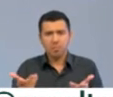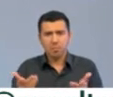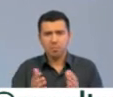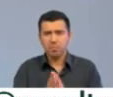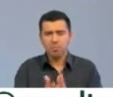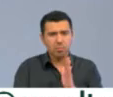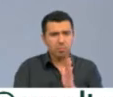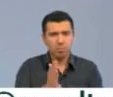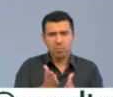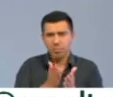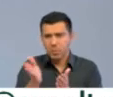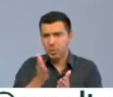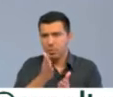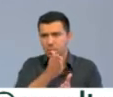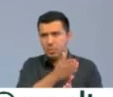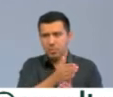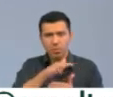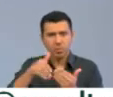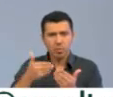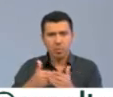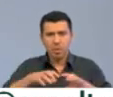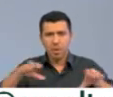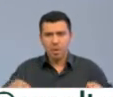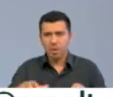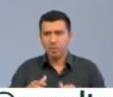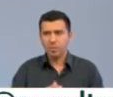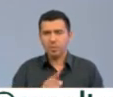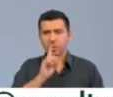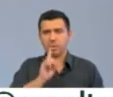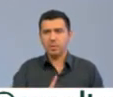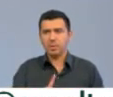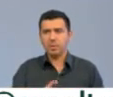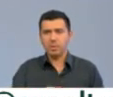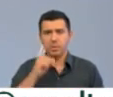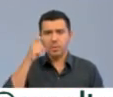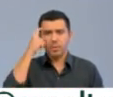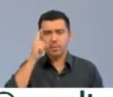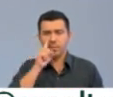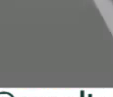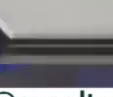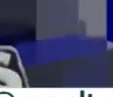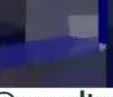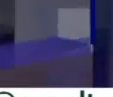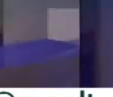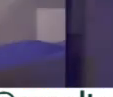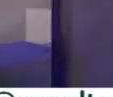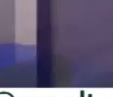todas las actuaciones y decisiones del Gobierno Nacional.